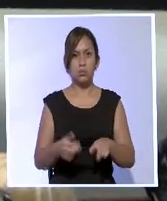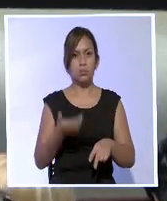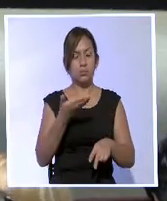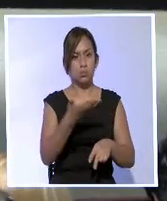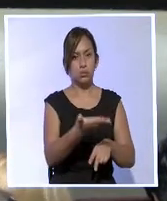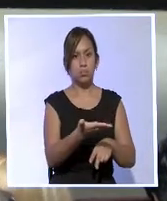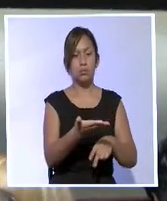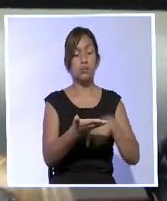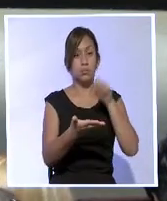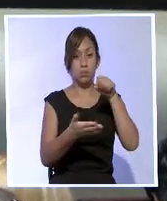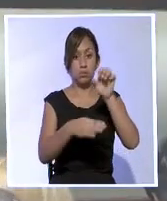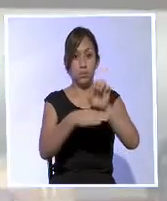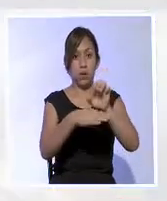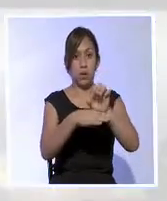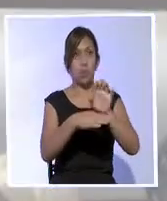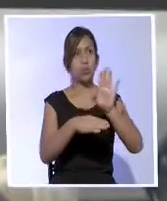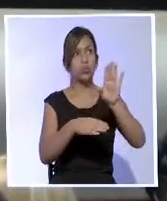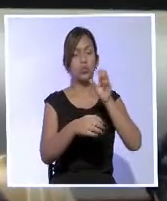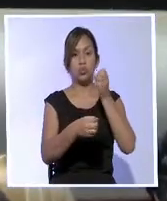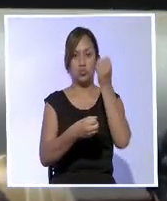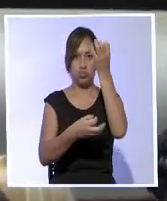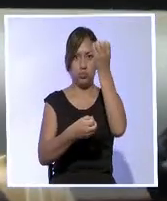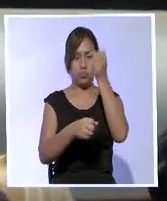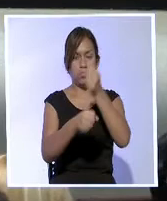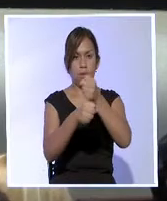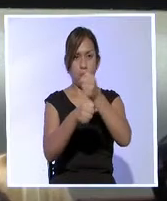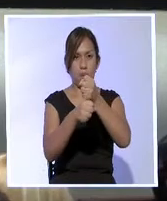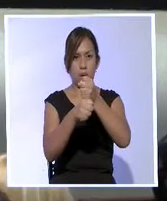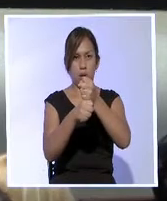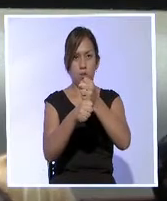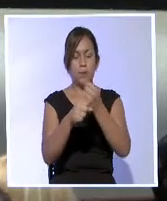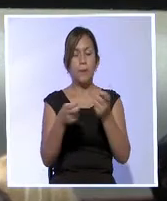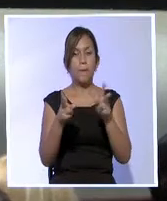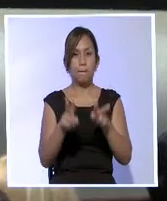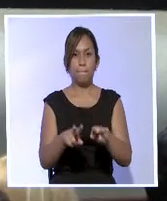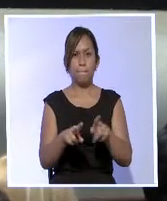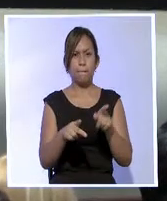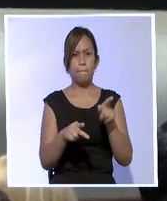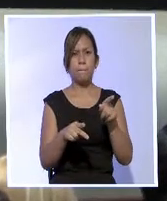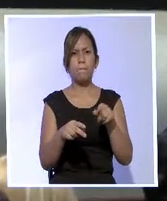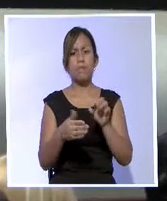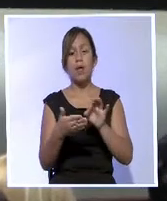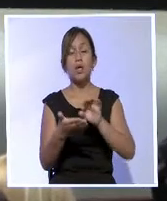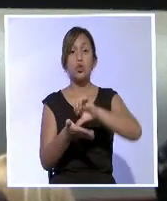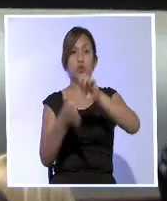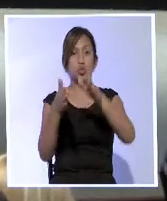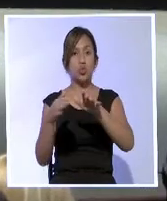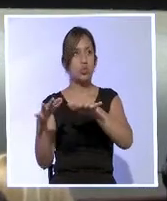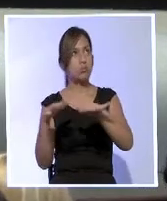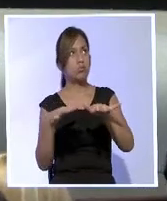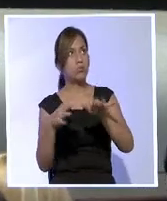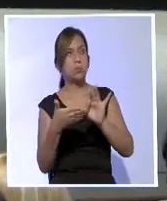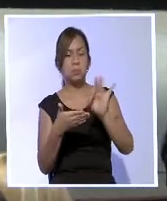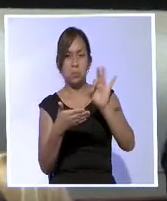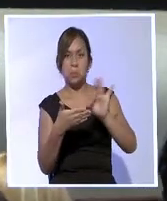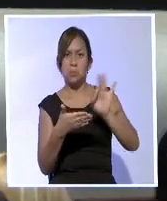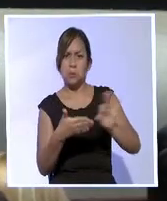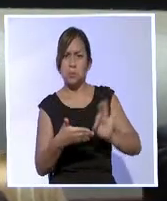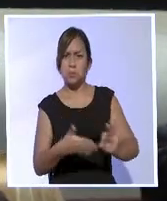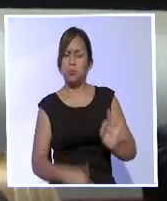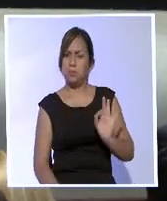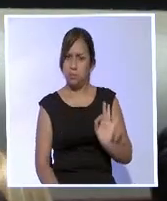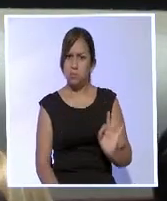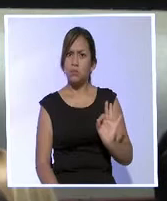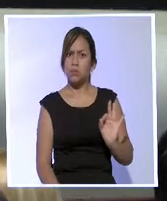en caso de cuadro de control está bajo la observación constante de la ciudadanía todas las instituciones están